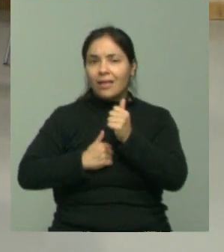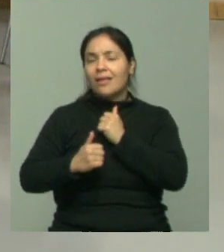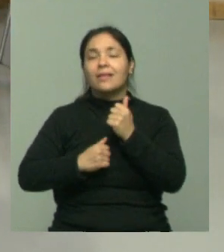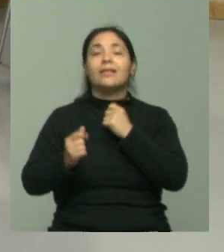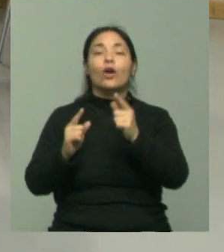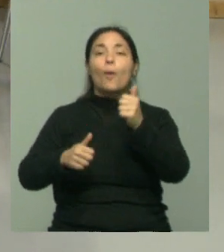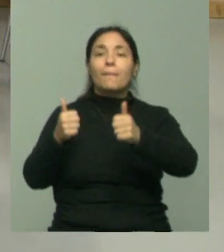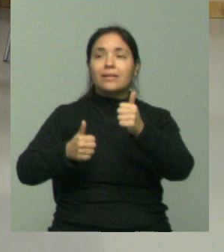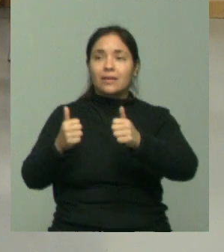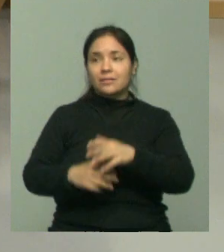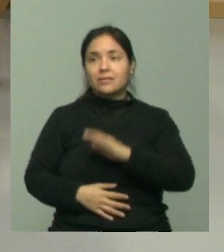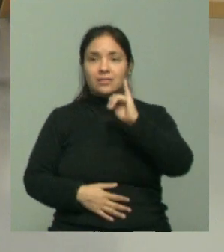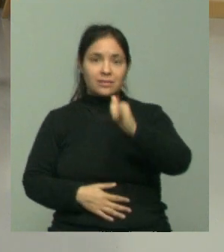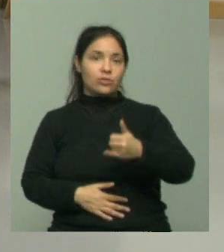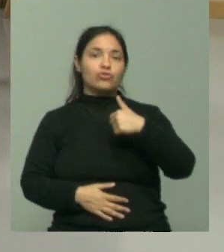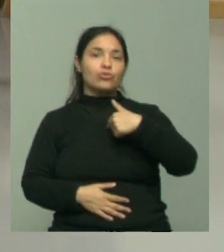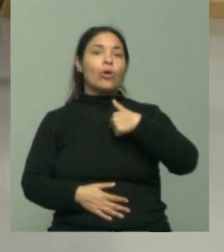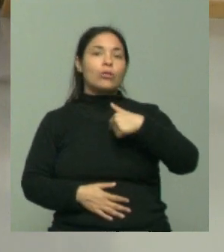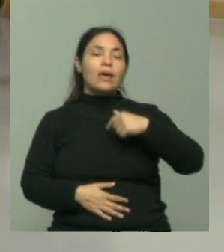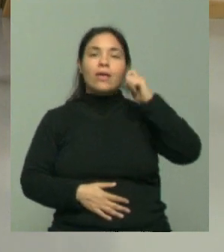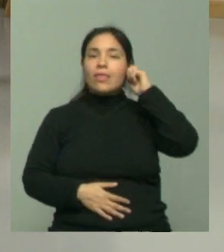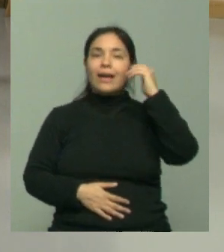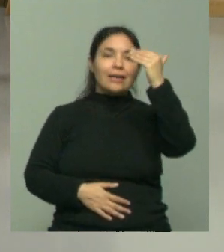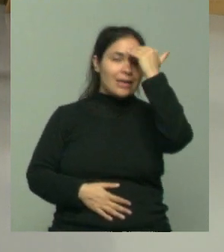nivel de competencia. Y yo a los 15 más o menos quise